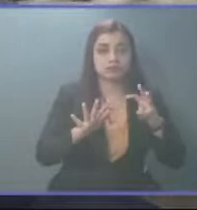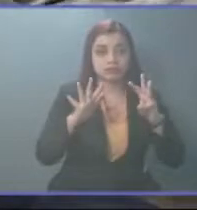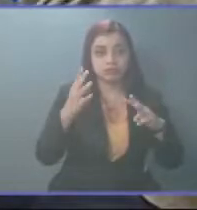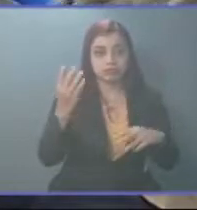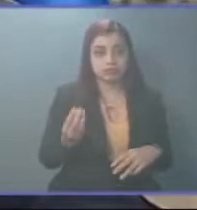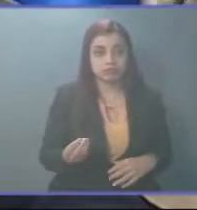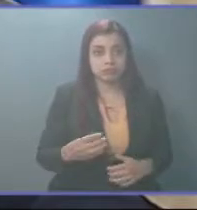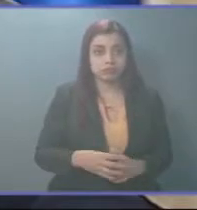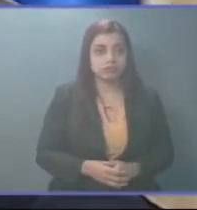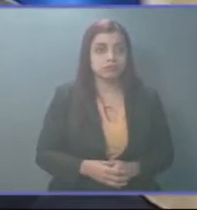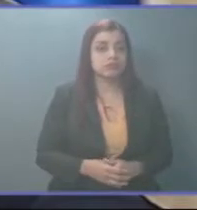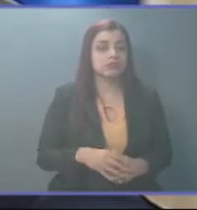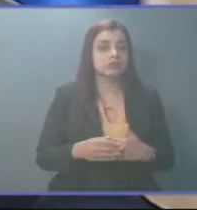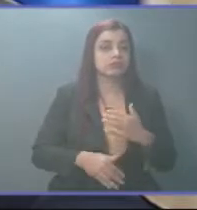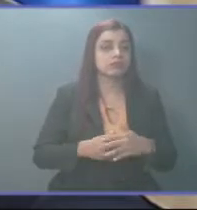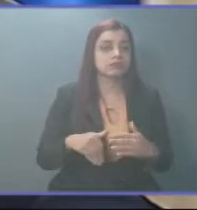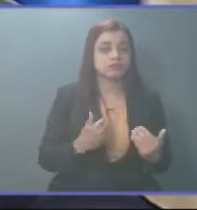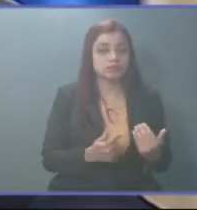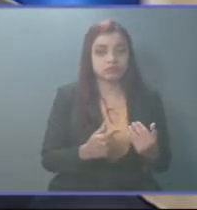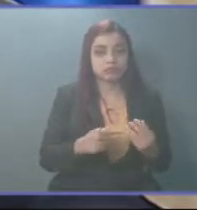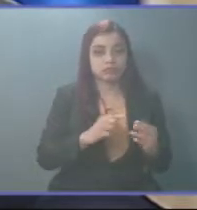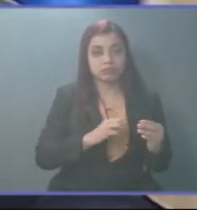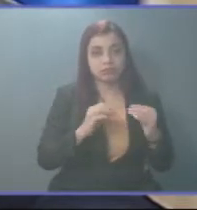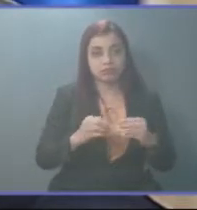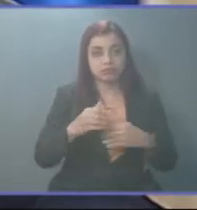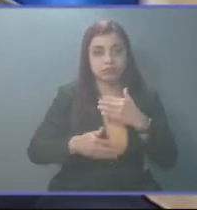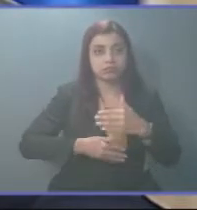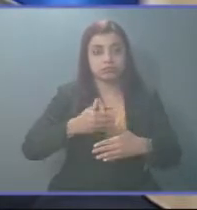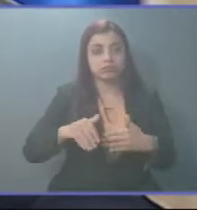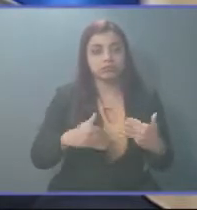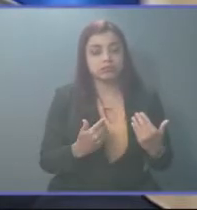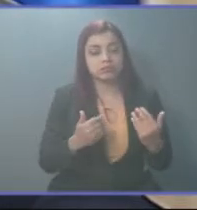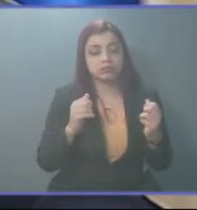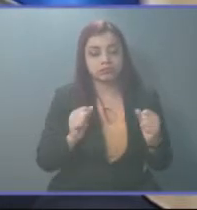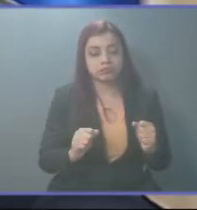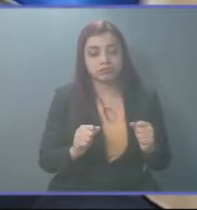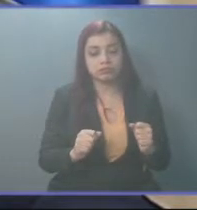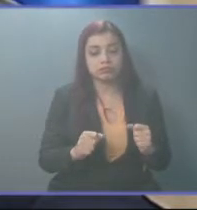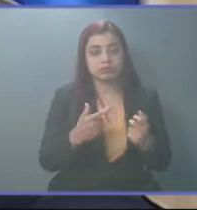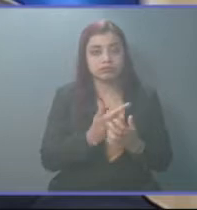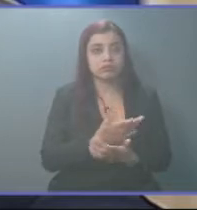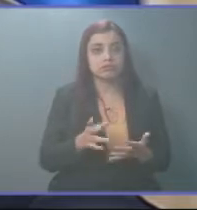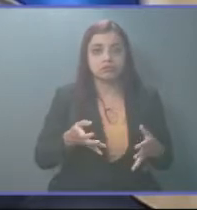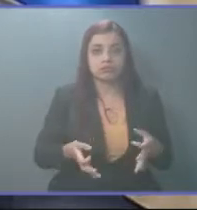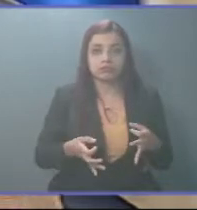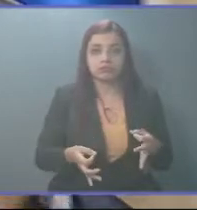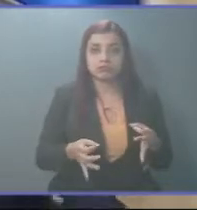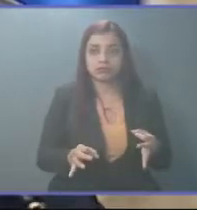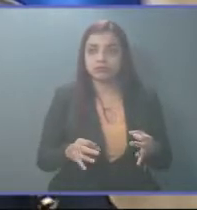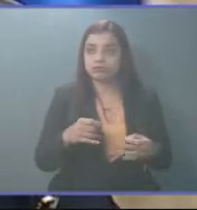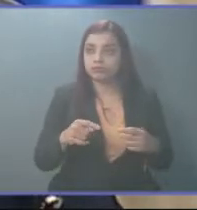hábiles. Los hechos relevantes para la decisión del procedimiento podrán probarse por cualquier medio de prueba